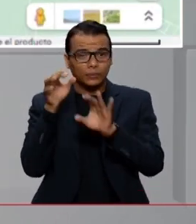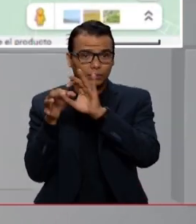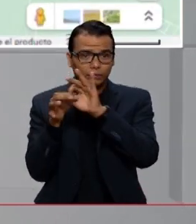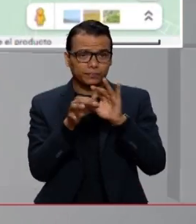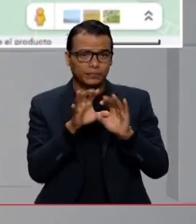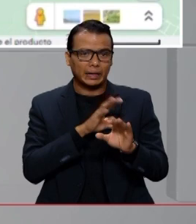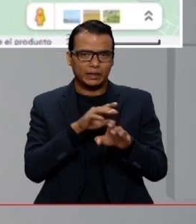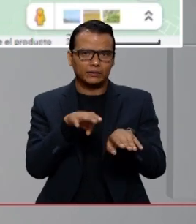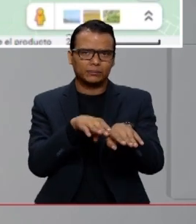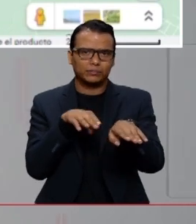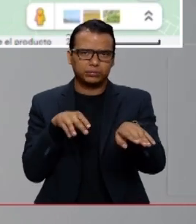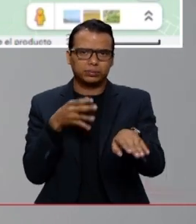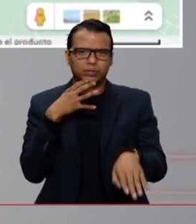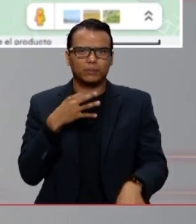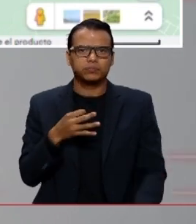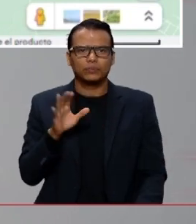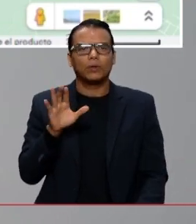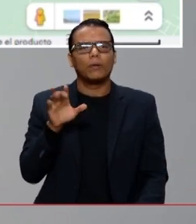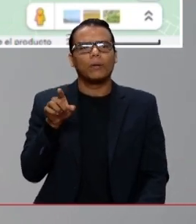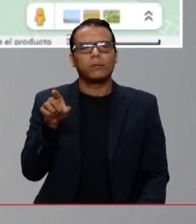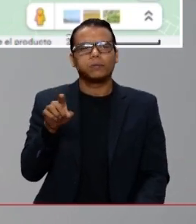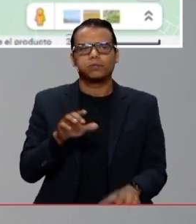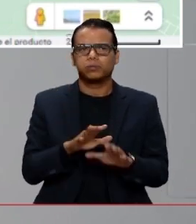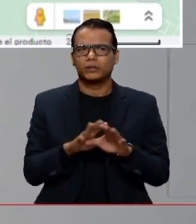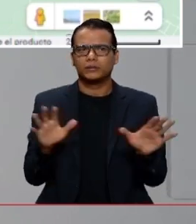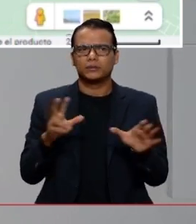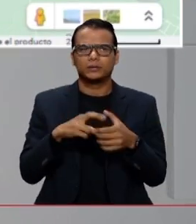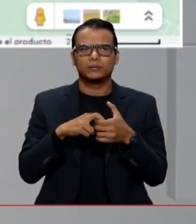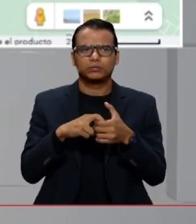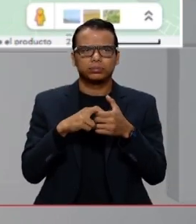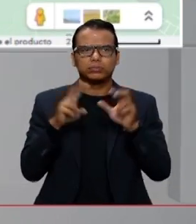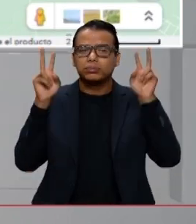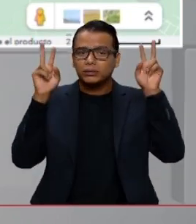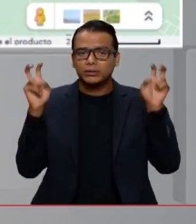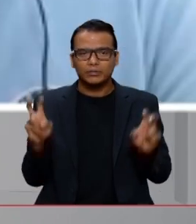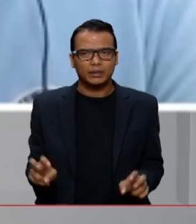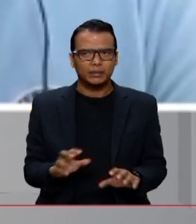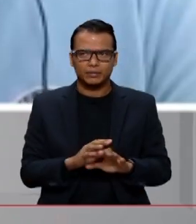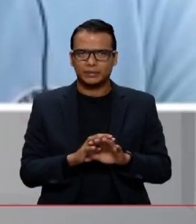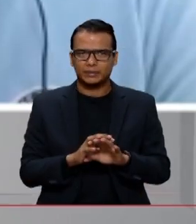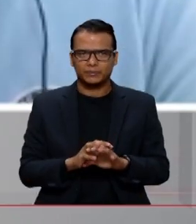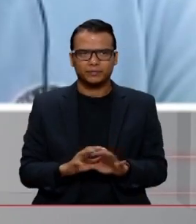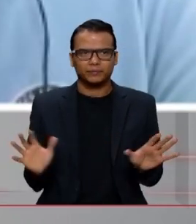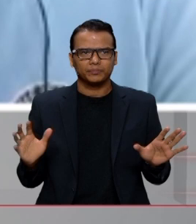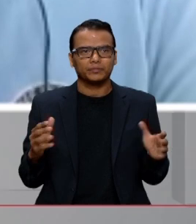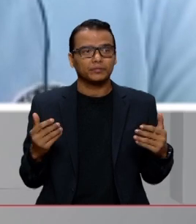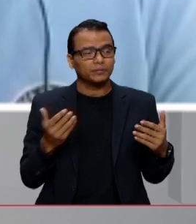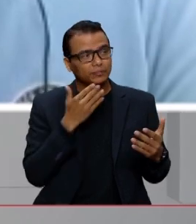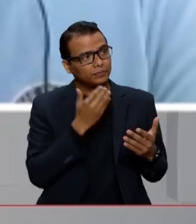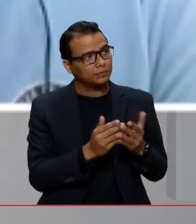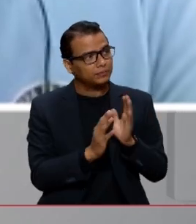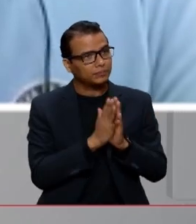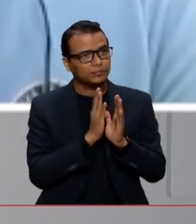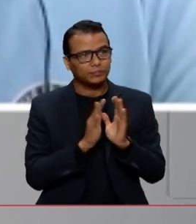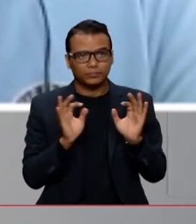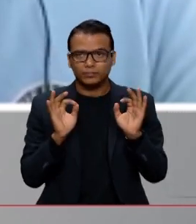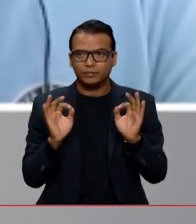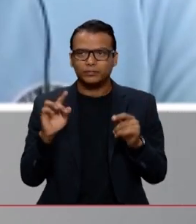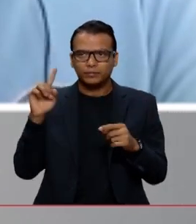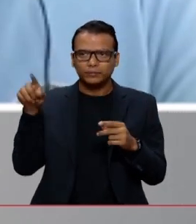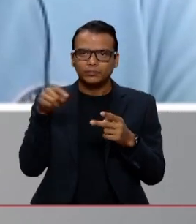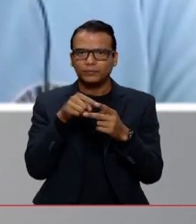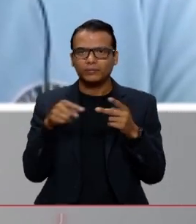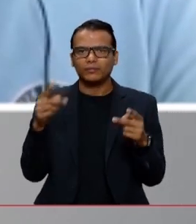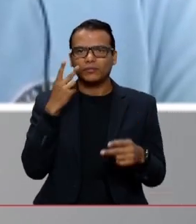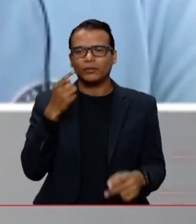Cali. Básicamente eso es lo que se está manejando hasta el momento en tema de movilidad. Julio, muchas gracias por la información. Conectamos de nuevo la próxima